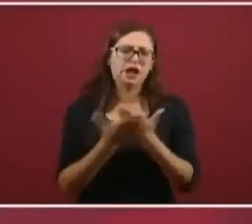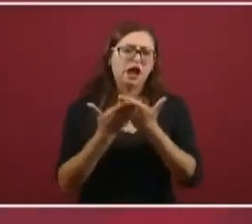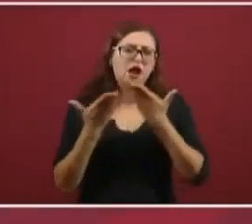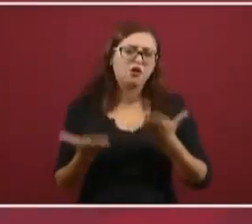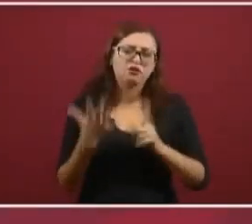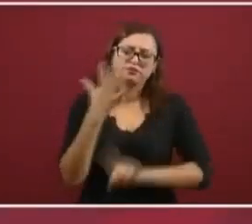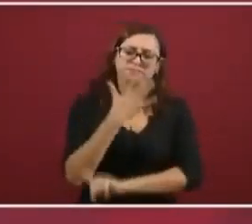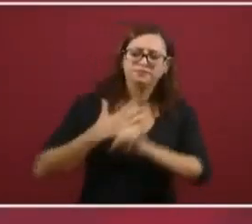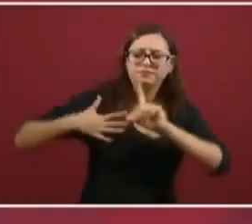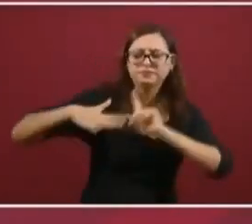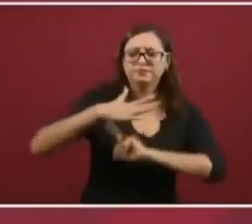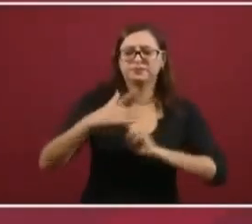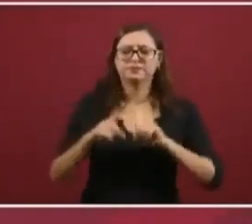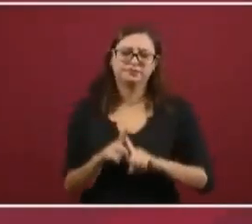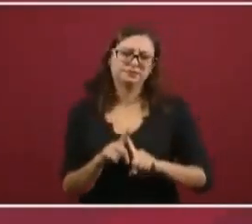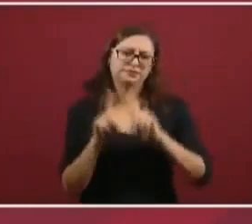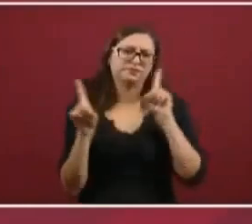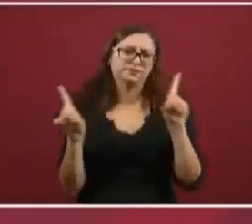condiciones